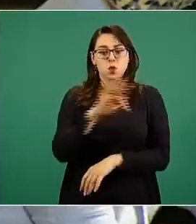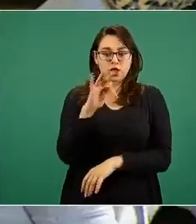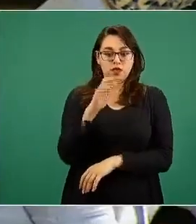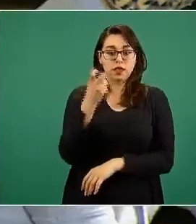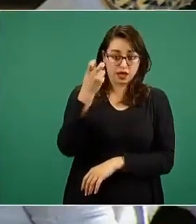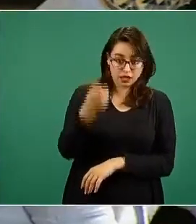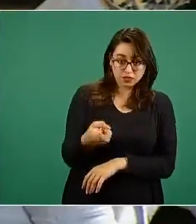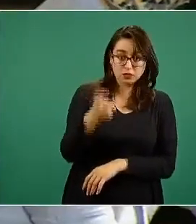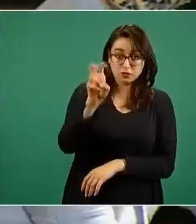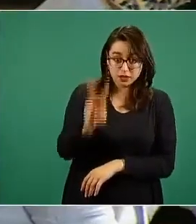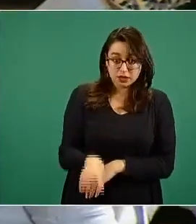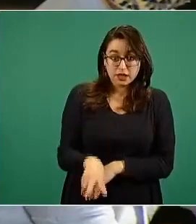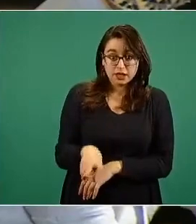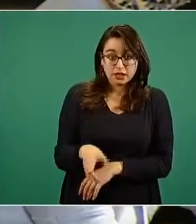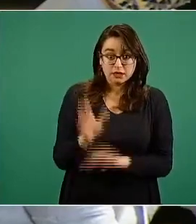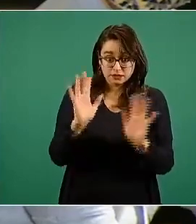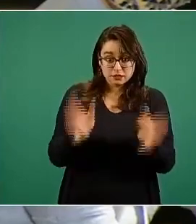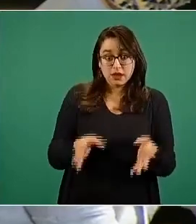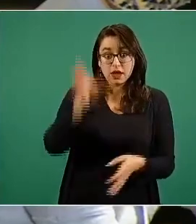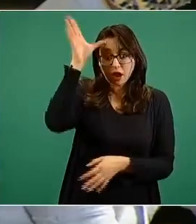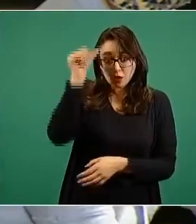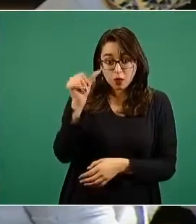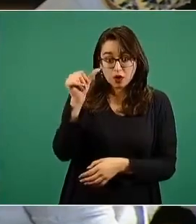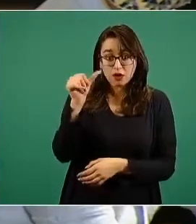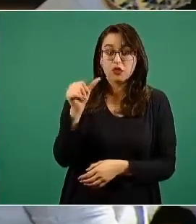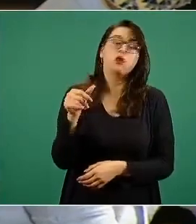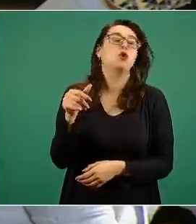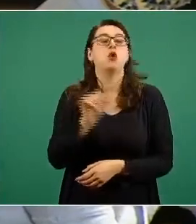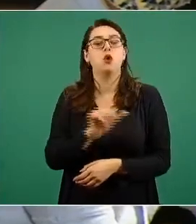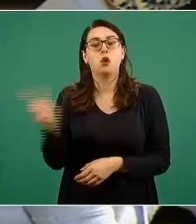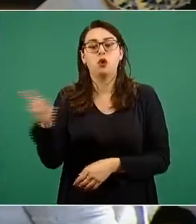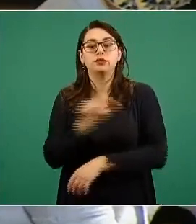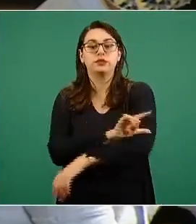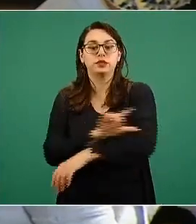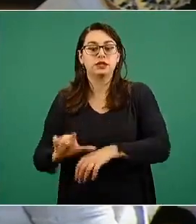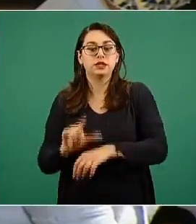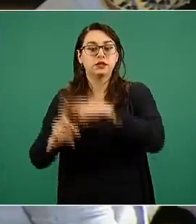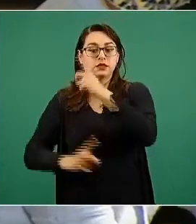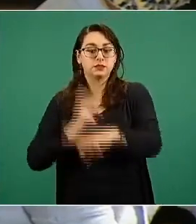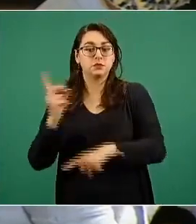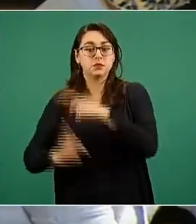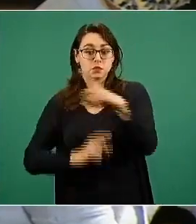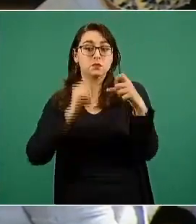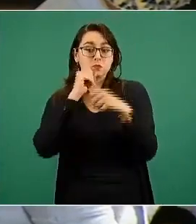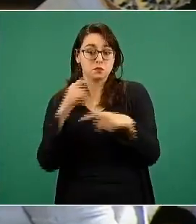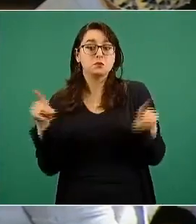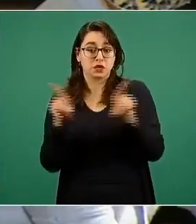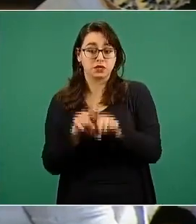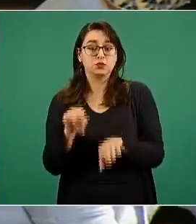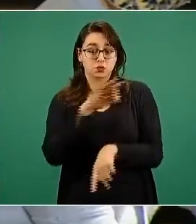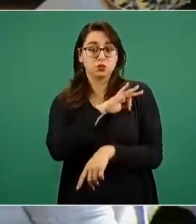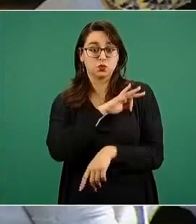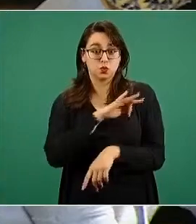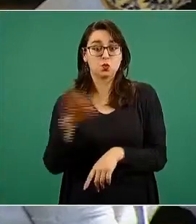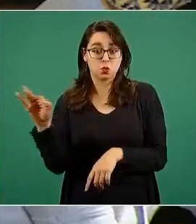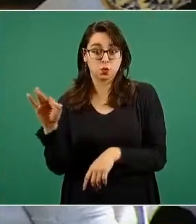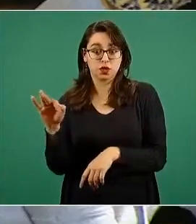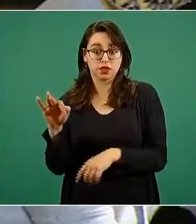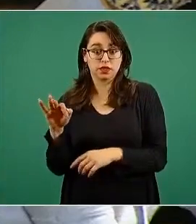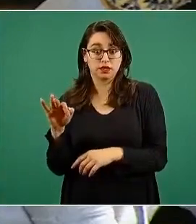un acuerdo y eso abre la puerta para que otras ligas deportivas profesionales o semiprofesionales también ya empiecen a